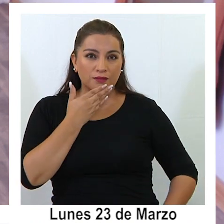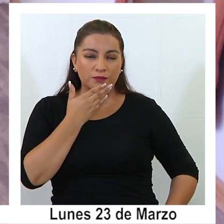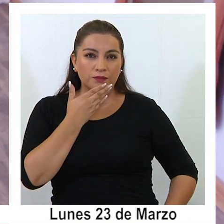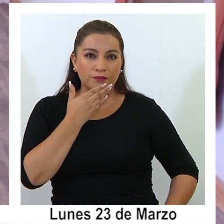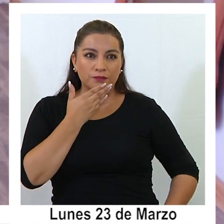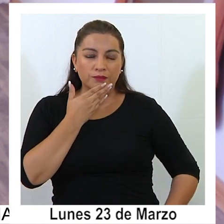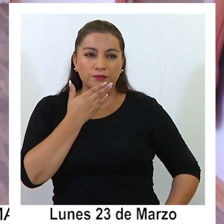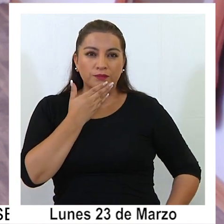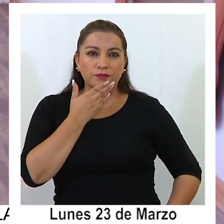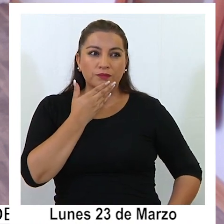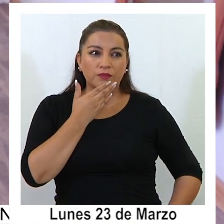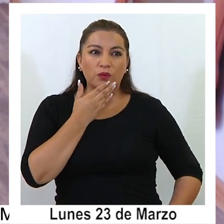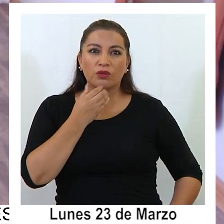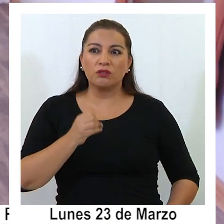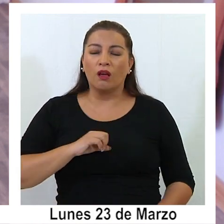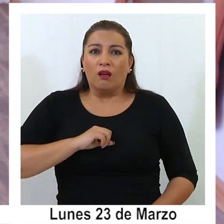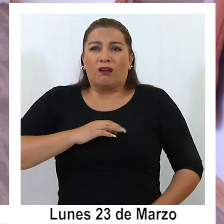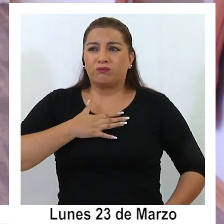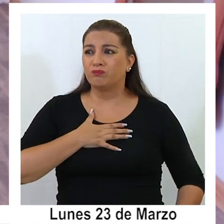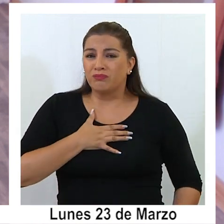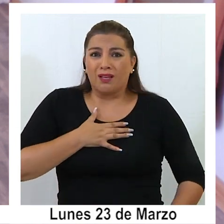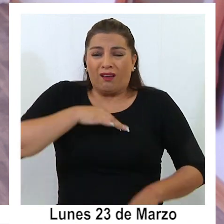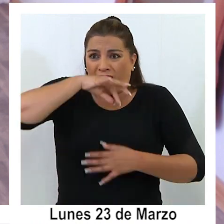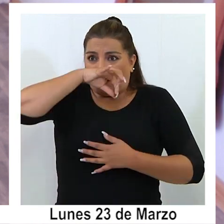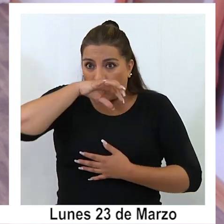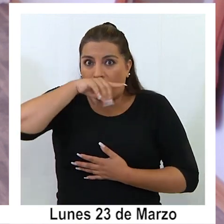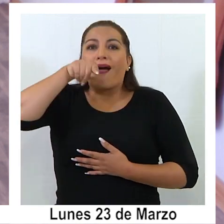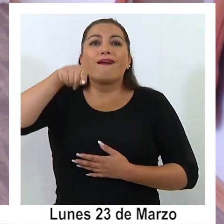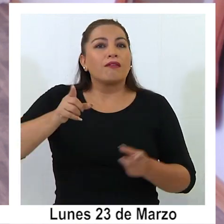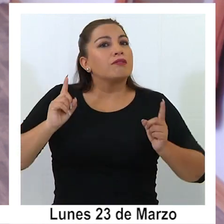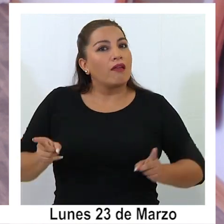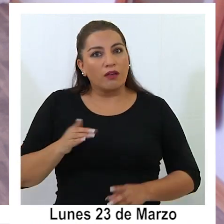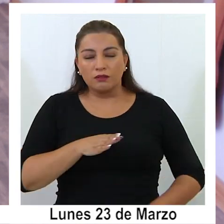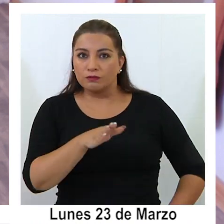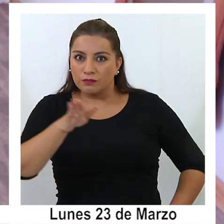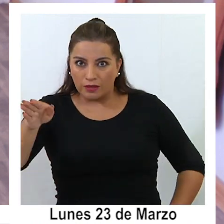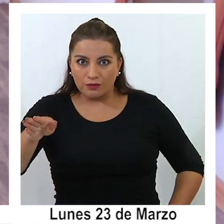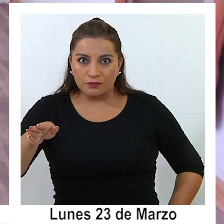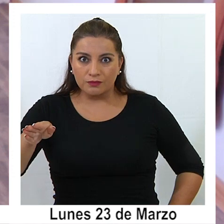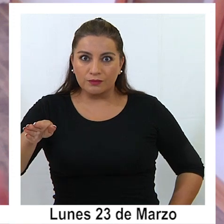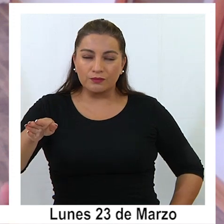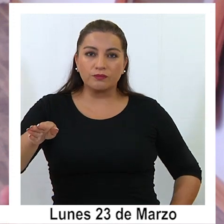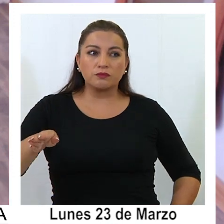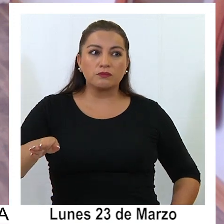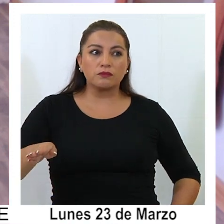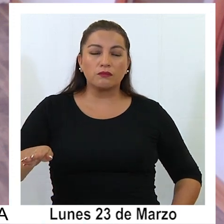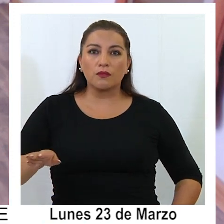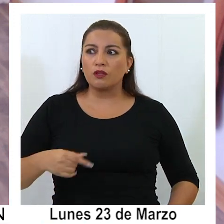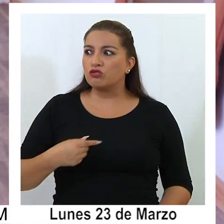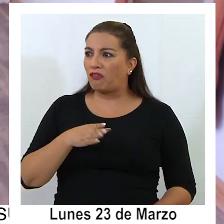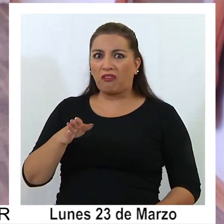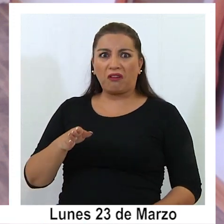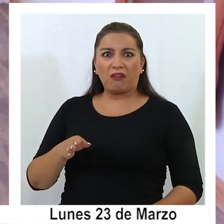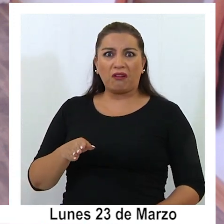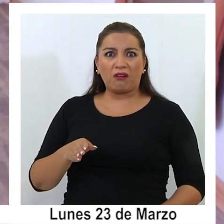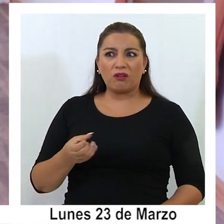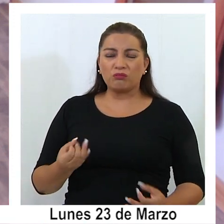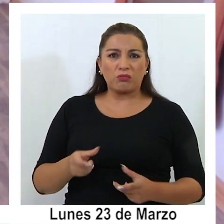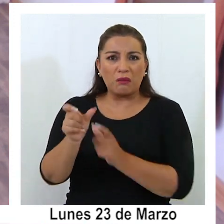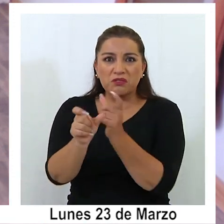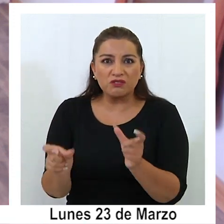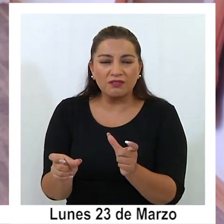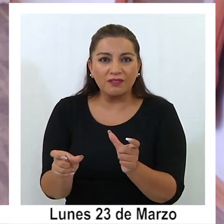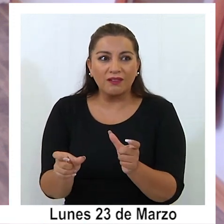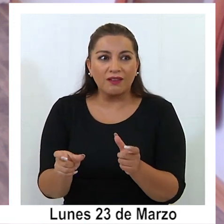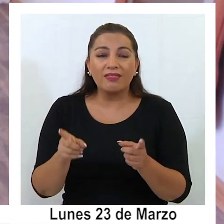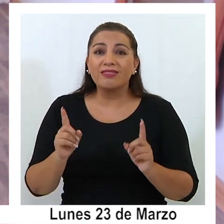Incluso cuando uno se empieza a sentir ahogado, entonces ahí tiene que acudir al centro asistencial. En ninguna parte yo veo que esto sea masivo, eso es algo